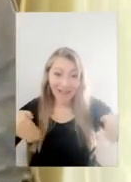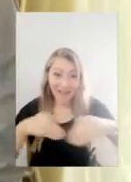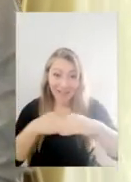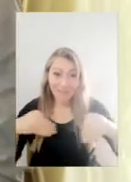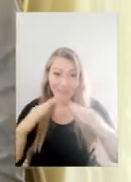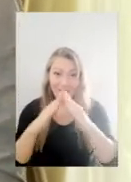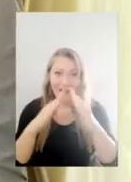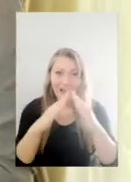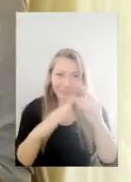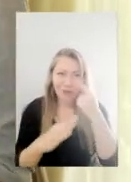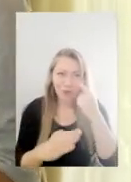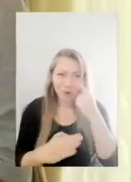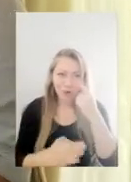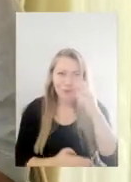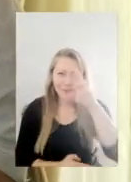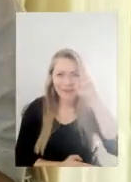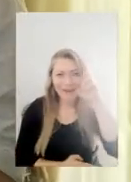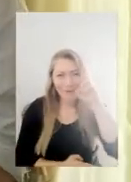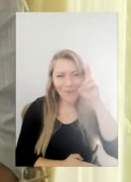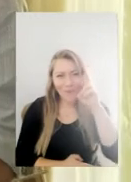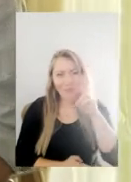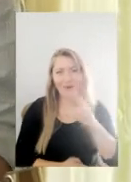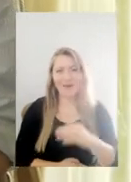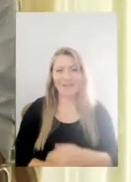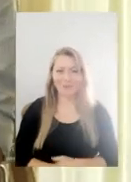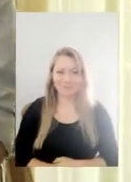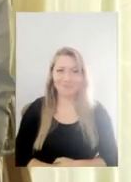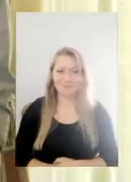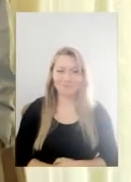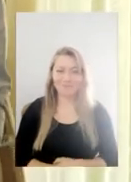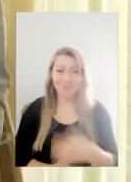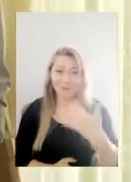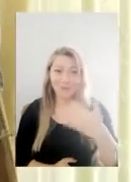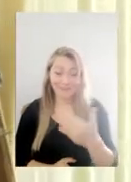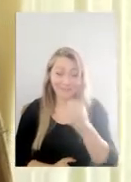gente evoque su propio recuerdo y de esa forma tratar de como despertar